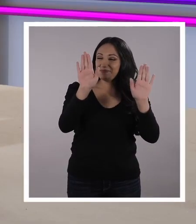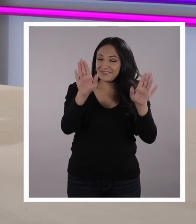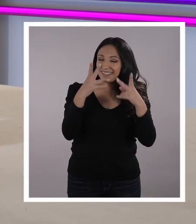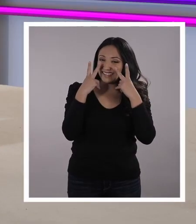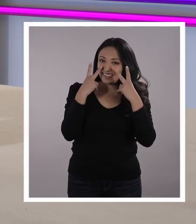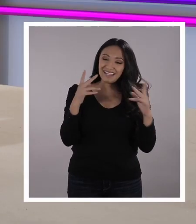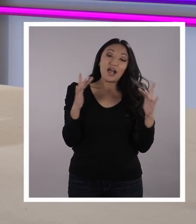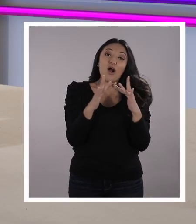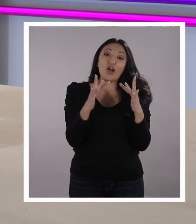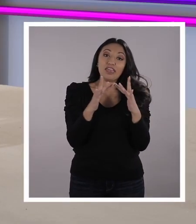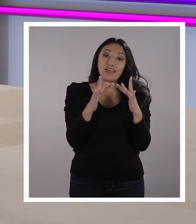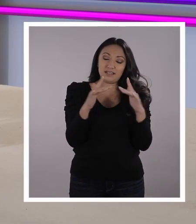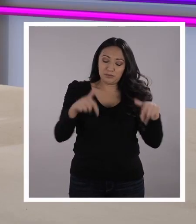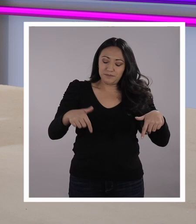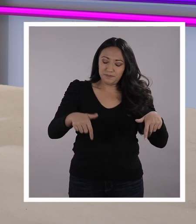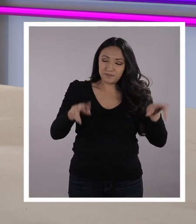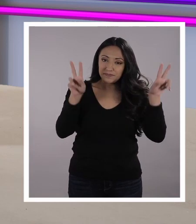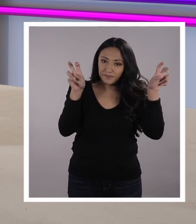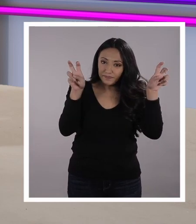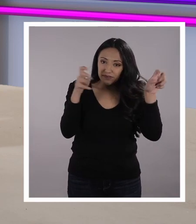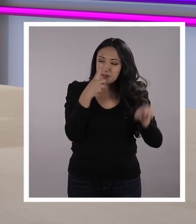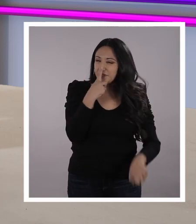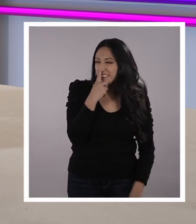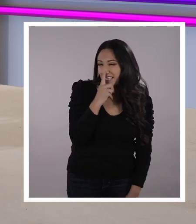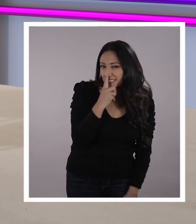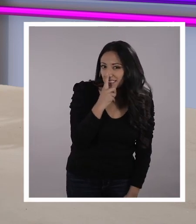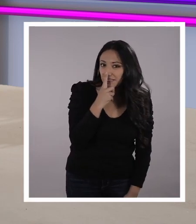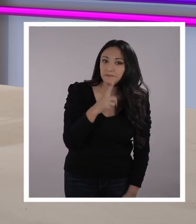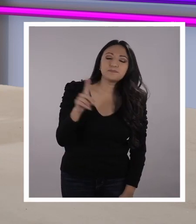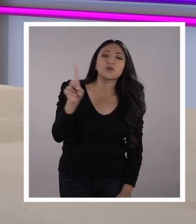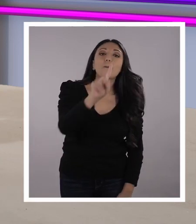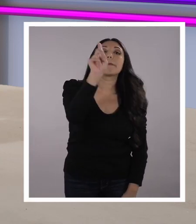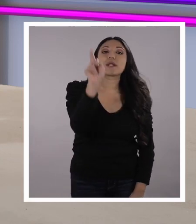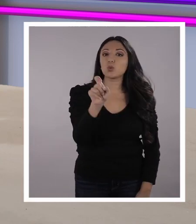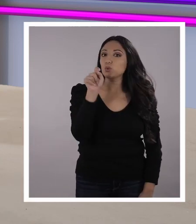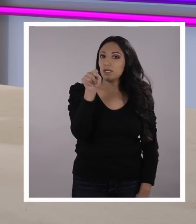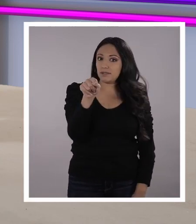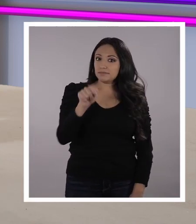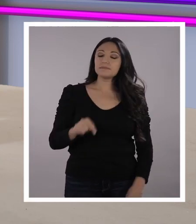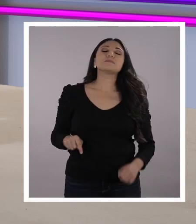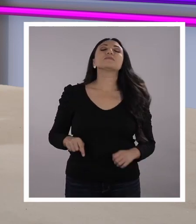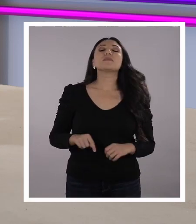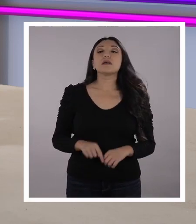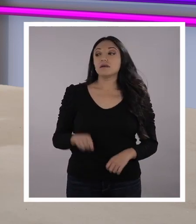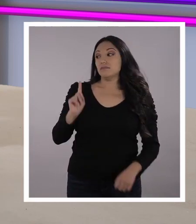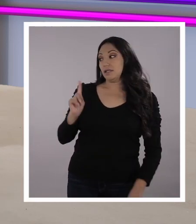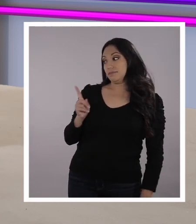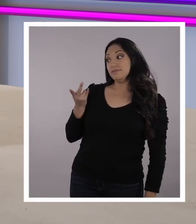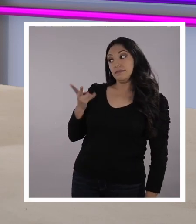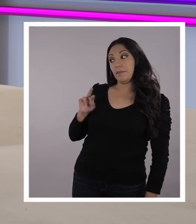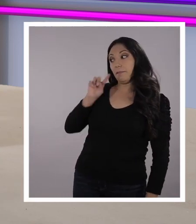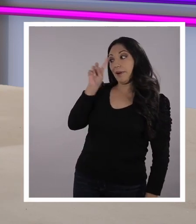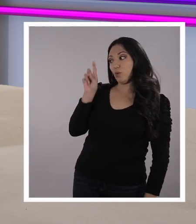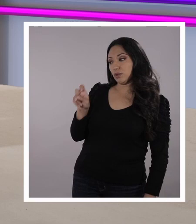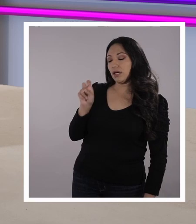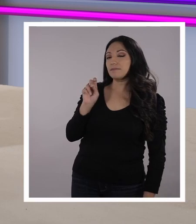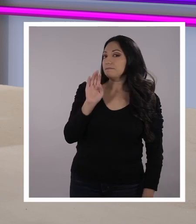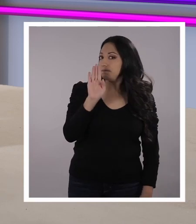Chicos y chicas, nos conectamos con un tema súper interesante. Uh-huh. Quería hacer una pregunta a ustedes y a ti también,